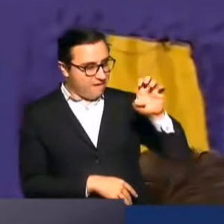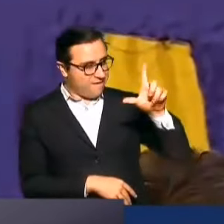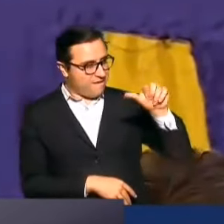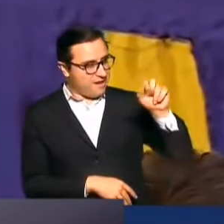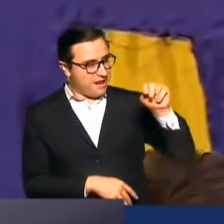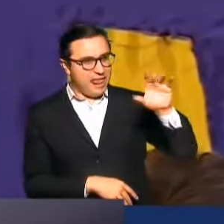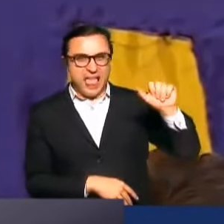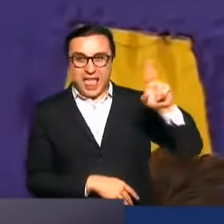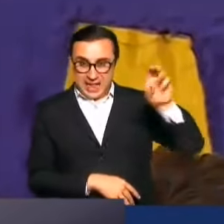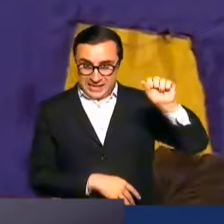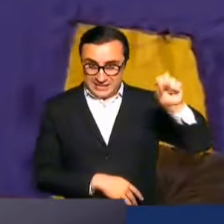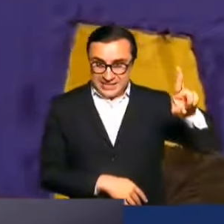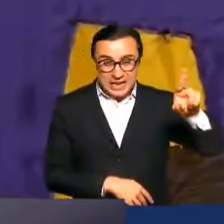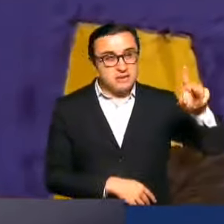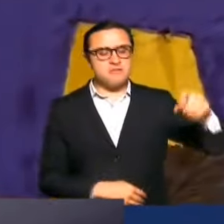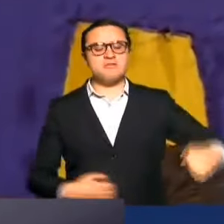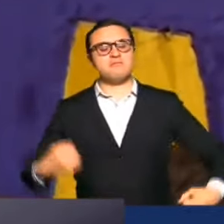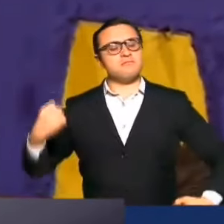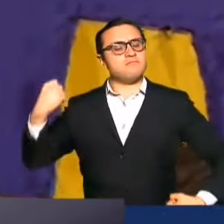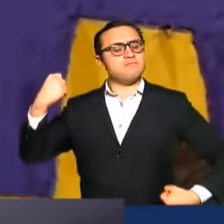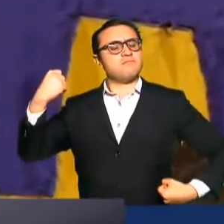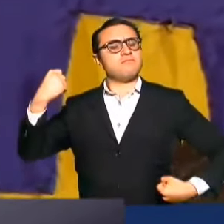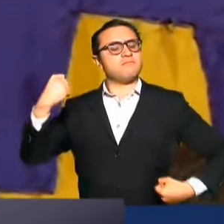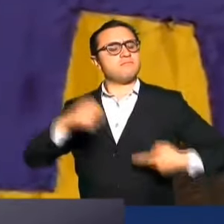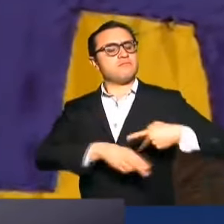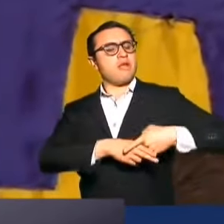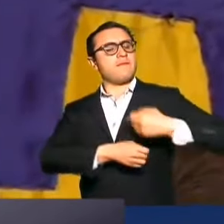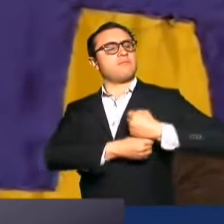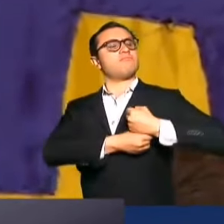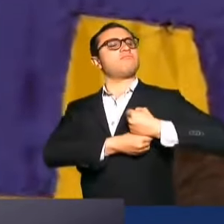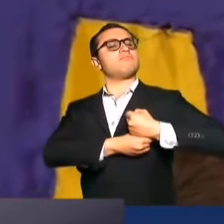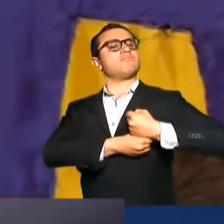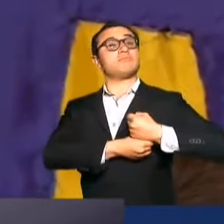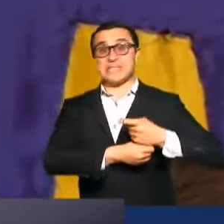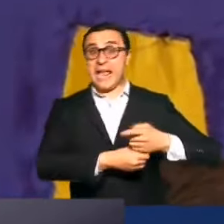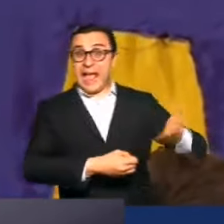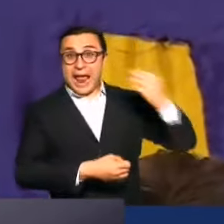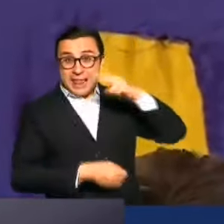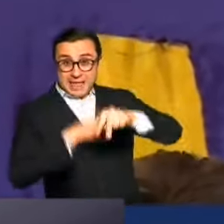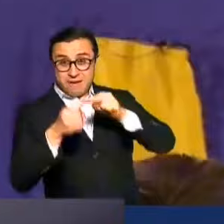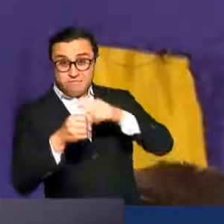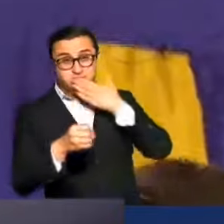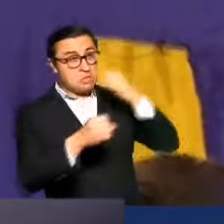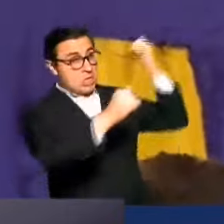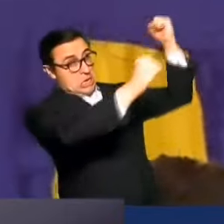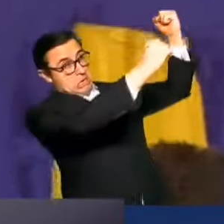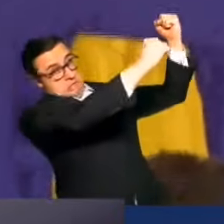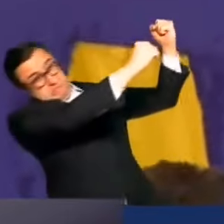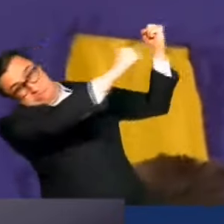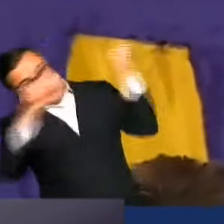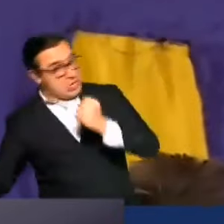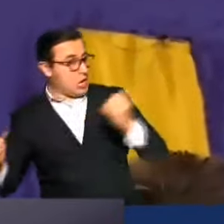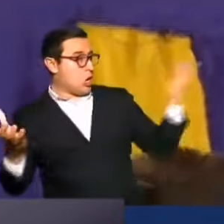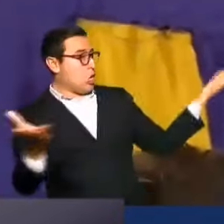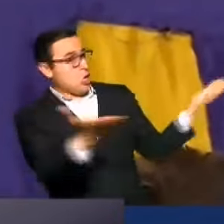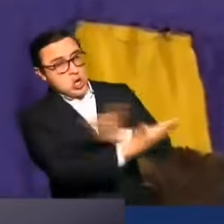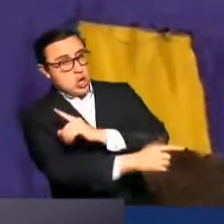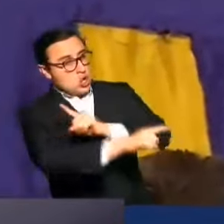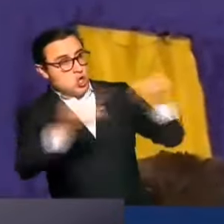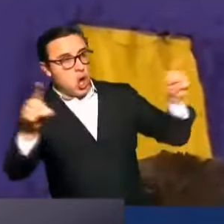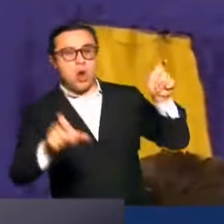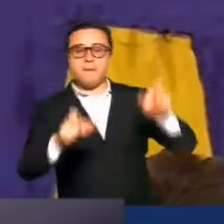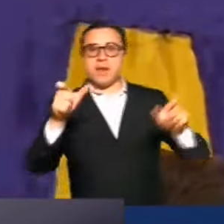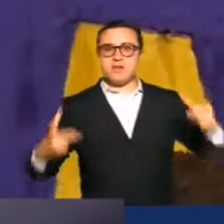derribado le costó tanto a la oligarquía ver? ¿No se sentía representada en